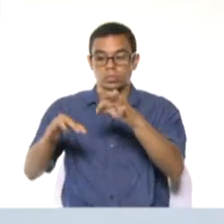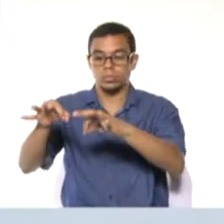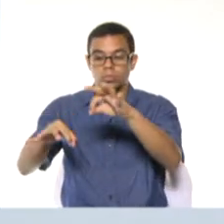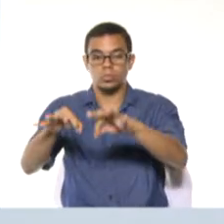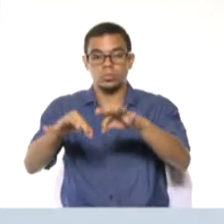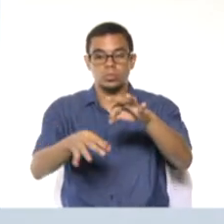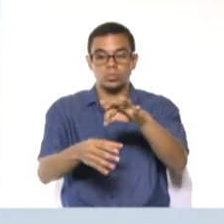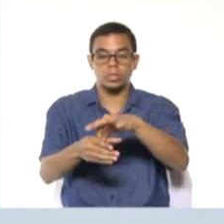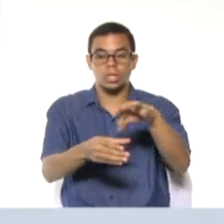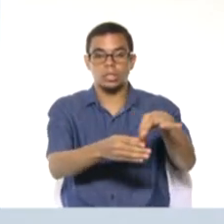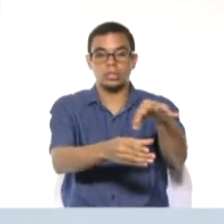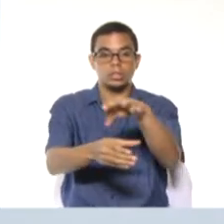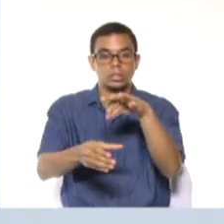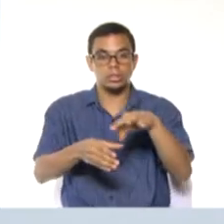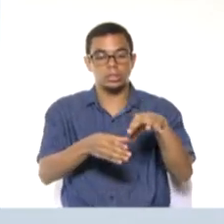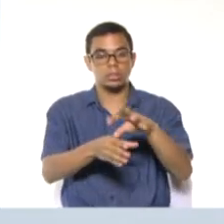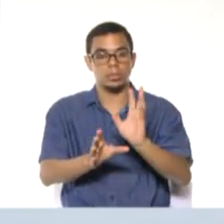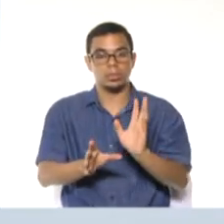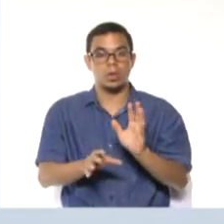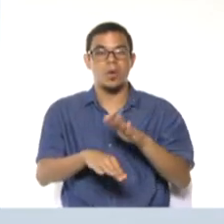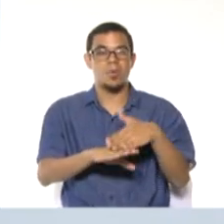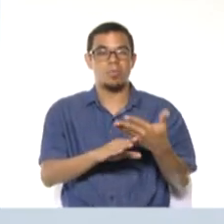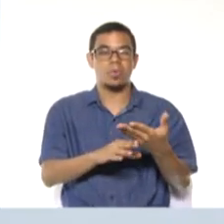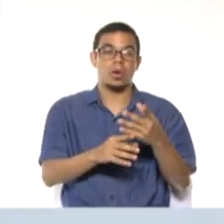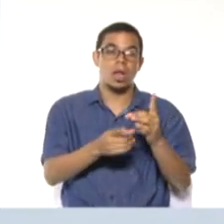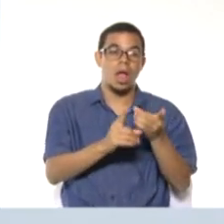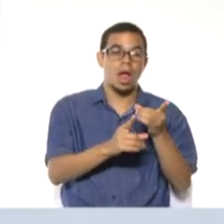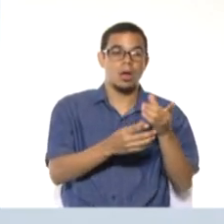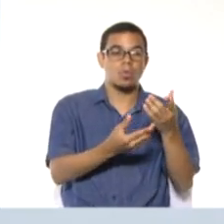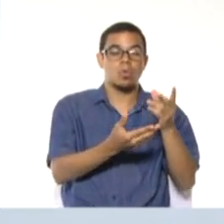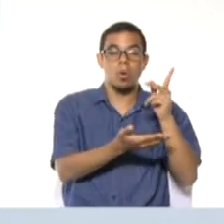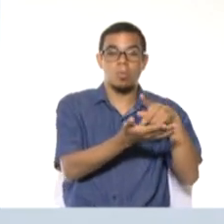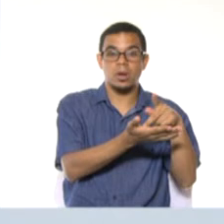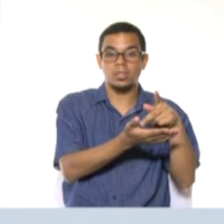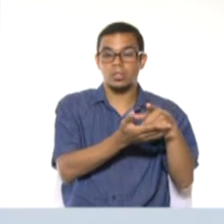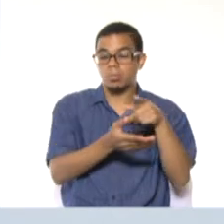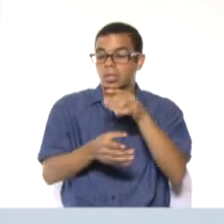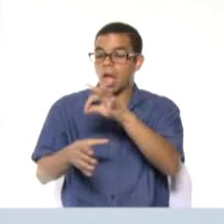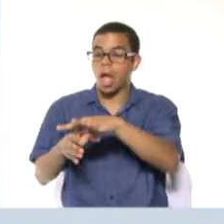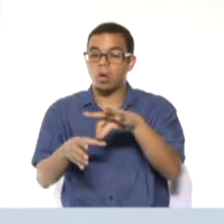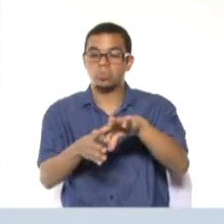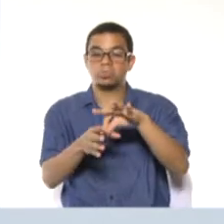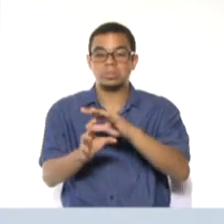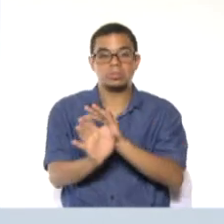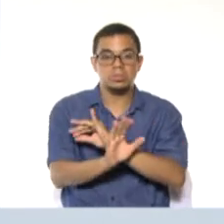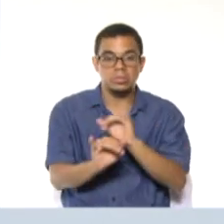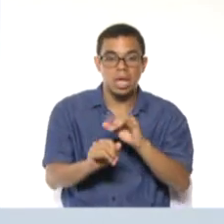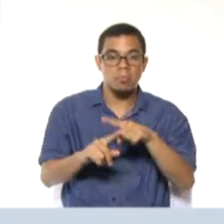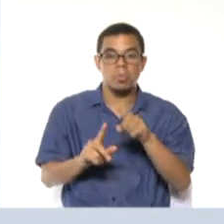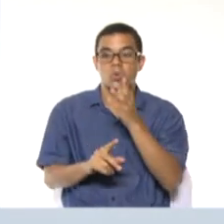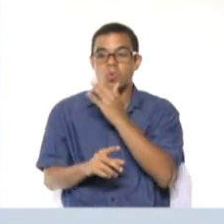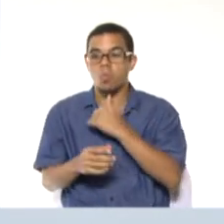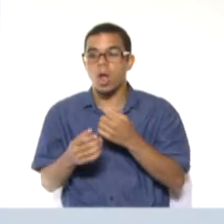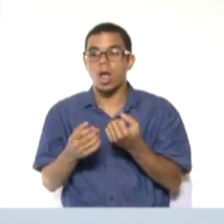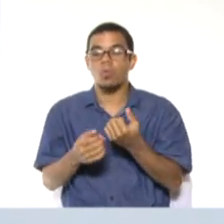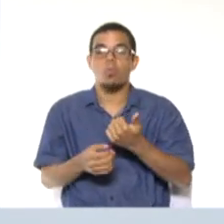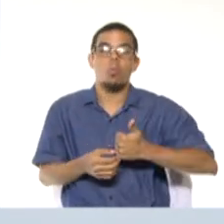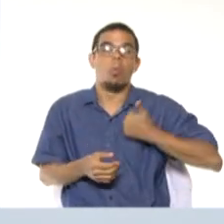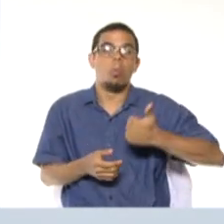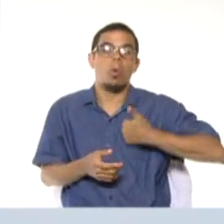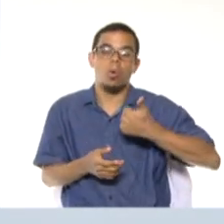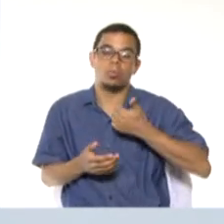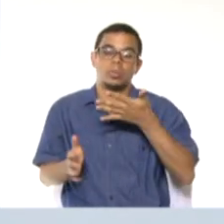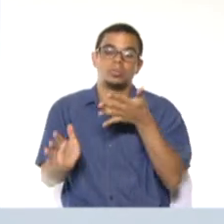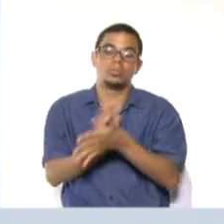más a que nuestros participantes cosechen, pero no le vemos la proyección que pudiesen tener estos espacios.